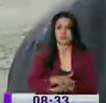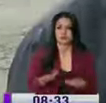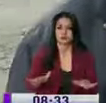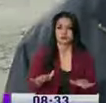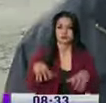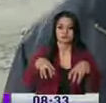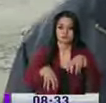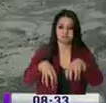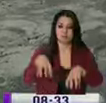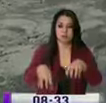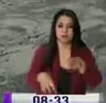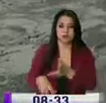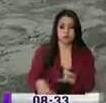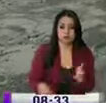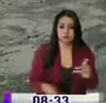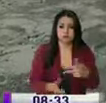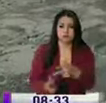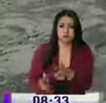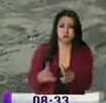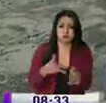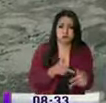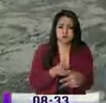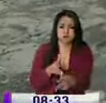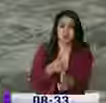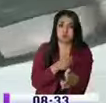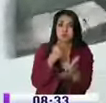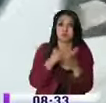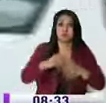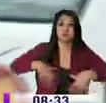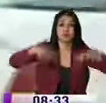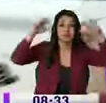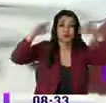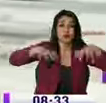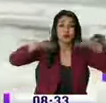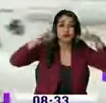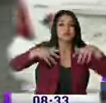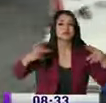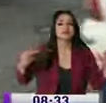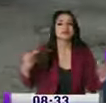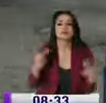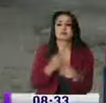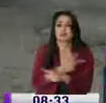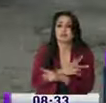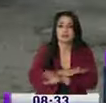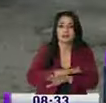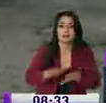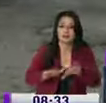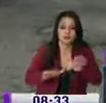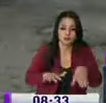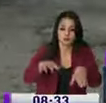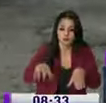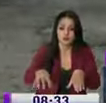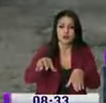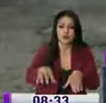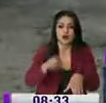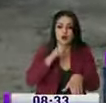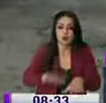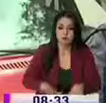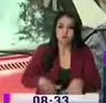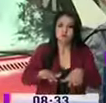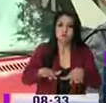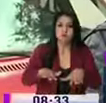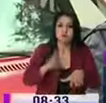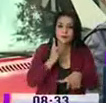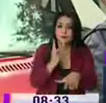bastante congestión aquí los vecinos del sector aseguran que cuando llueve el problema es más grave pues los huecos se vuelven indivisibles